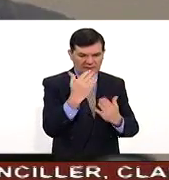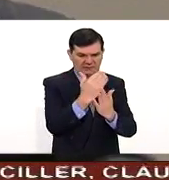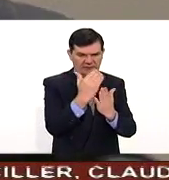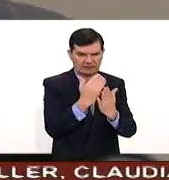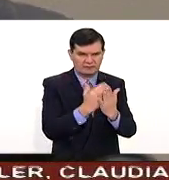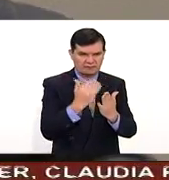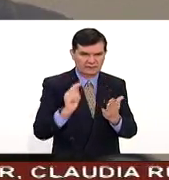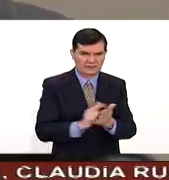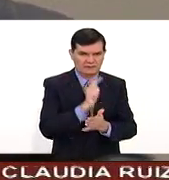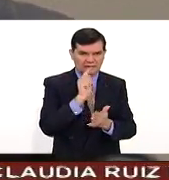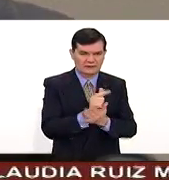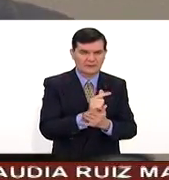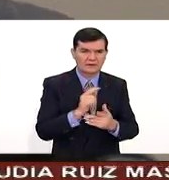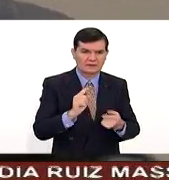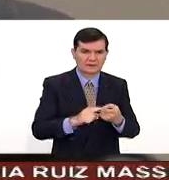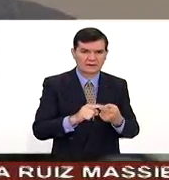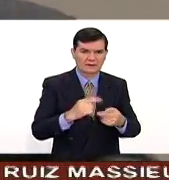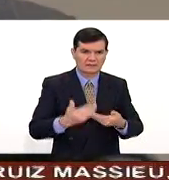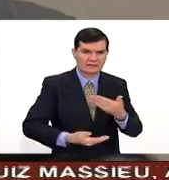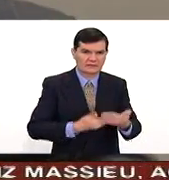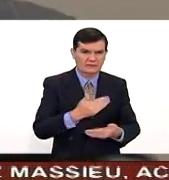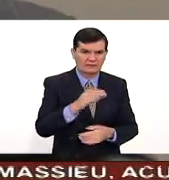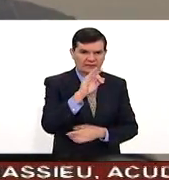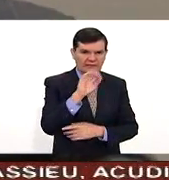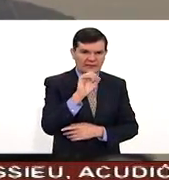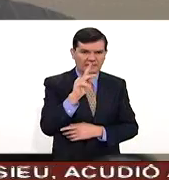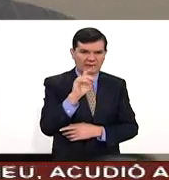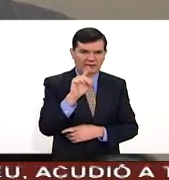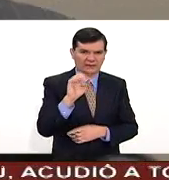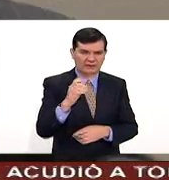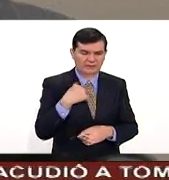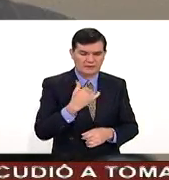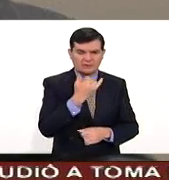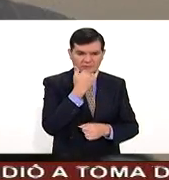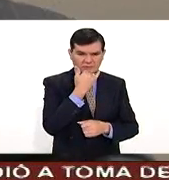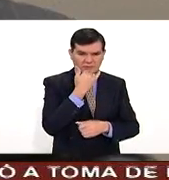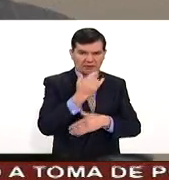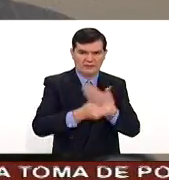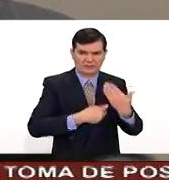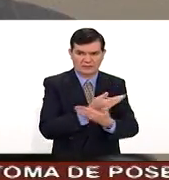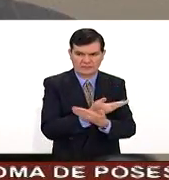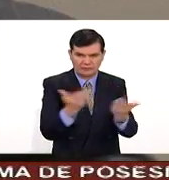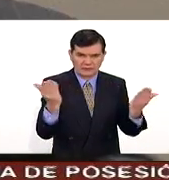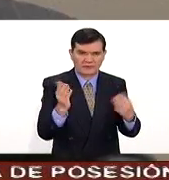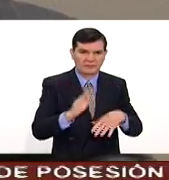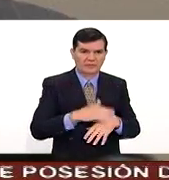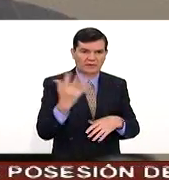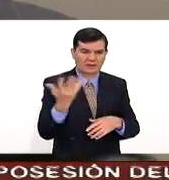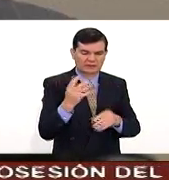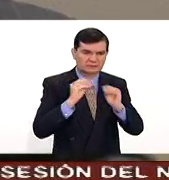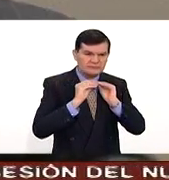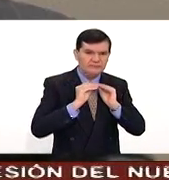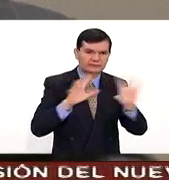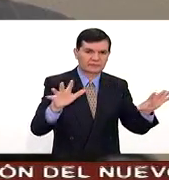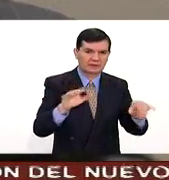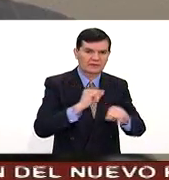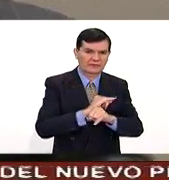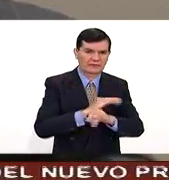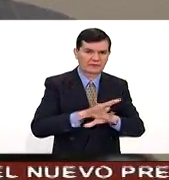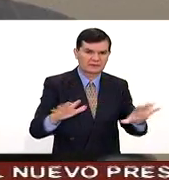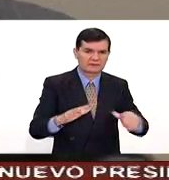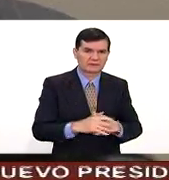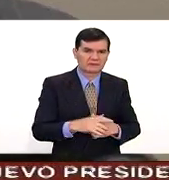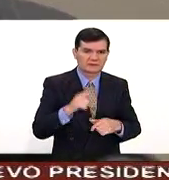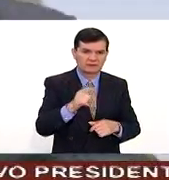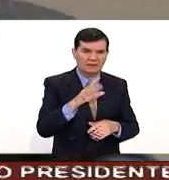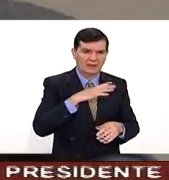de la ley que ofrezca a la FEPADE una disculpa pública por haber hecho pública información